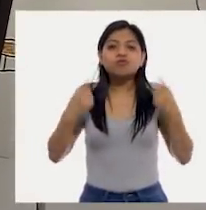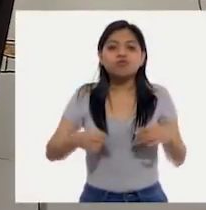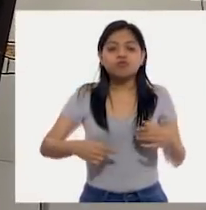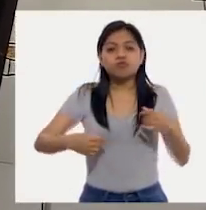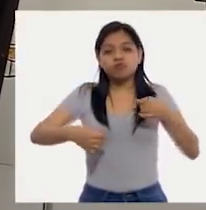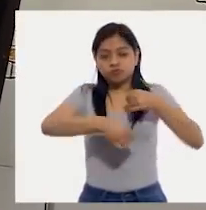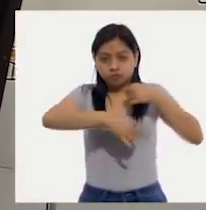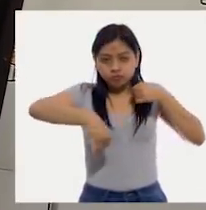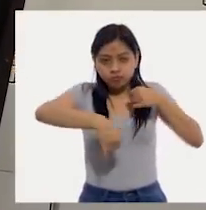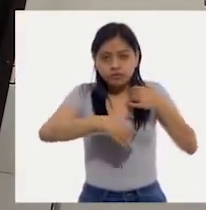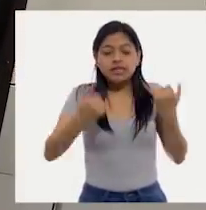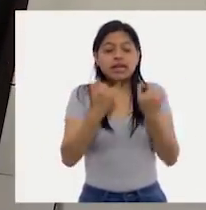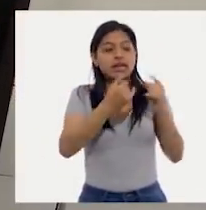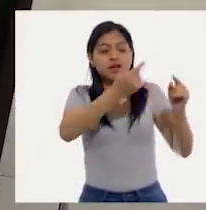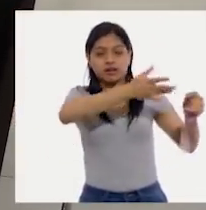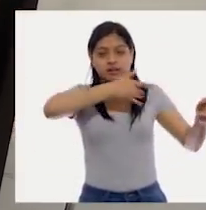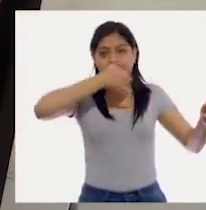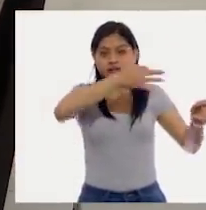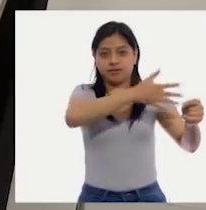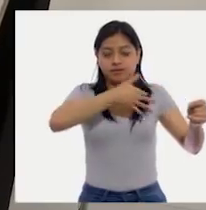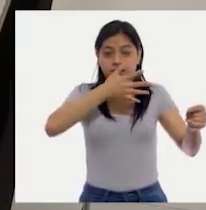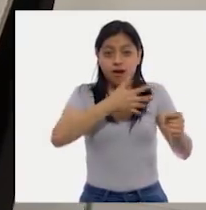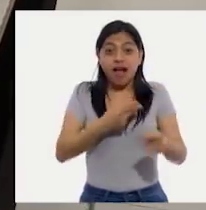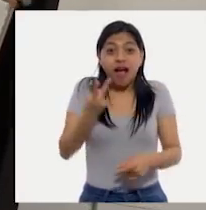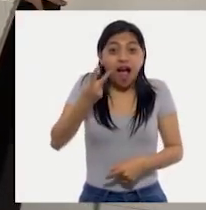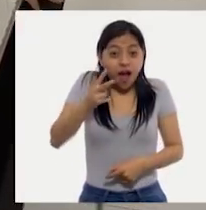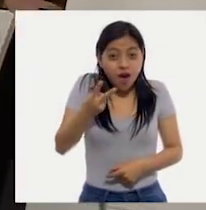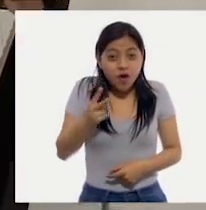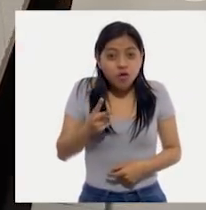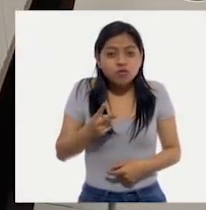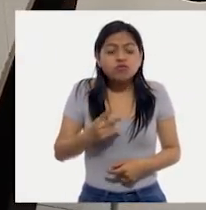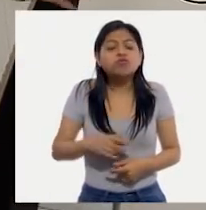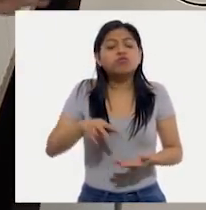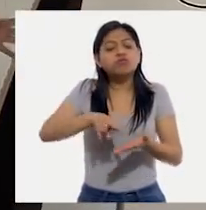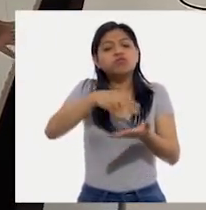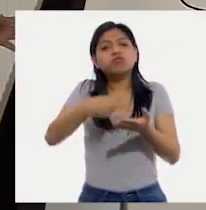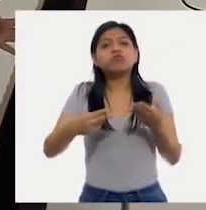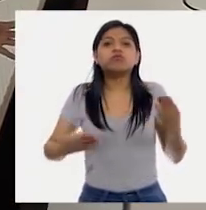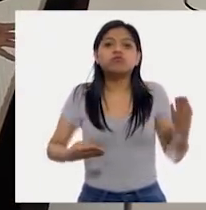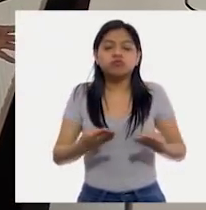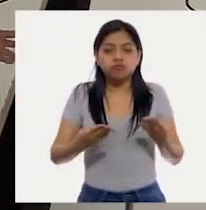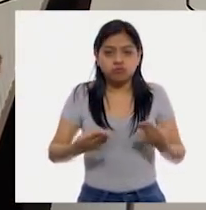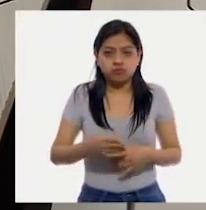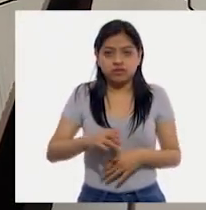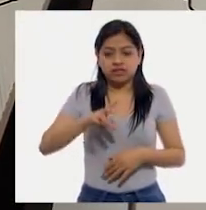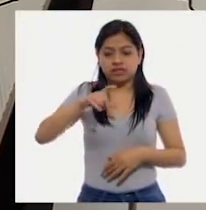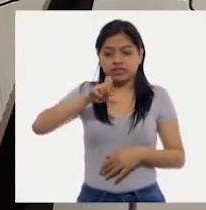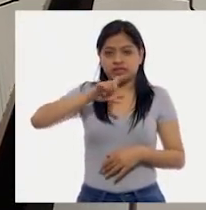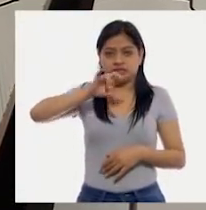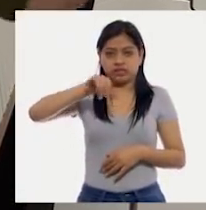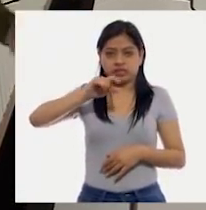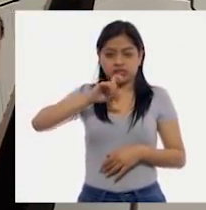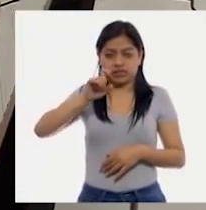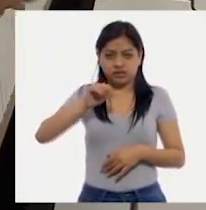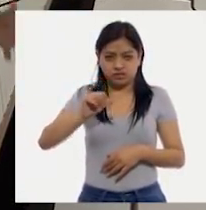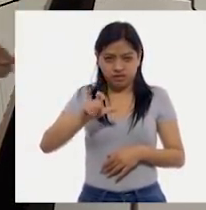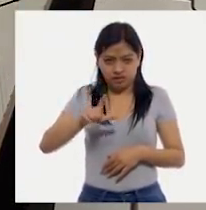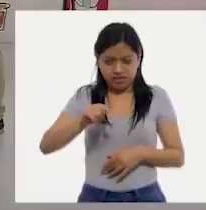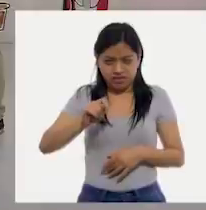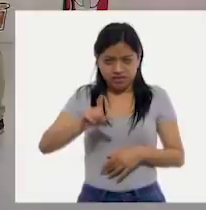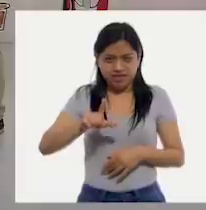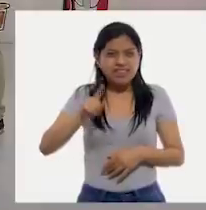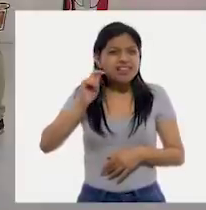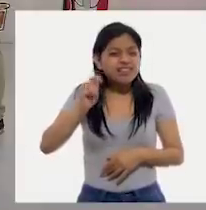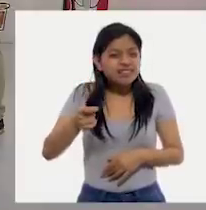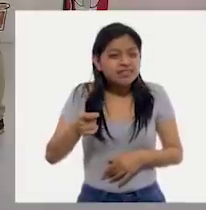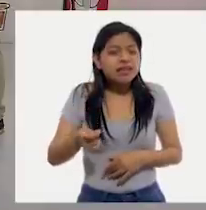y el arpa, que suenan muy bonitos, hacer una danza ritual, la Xochipitzahuac. ¿Va? Me encanta. Una cadencia, un ritmo lento,